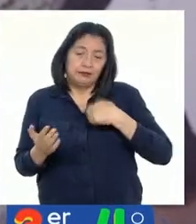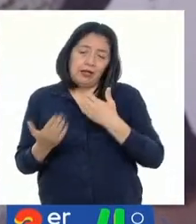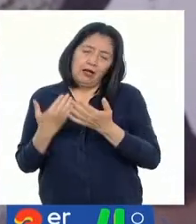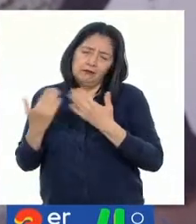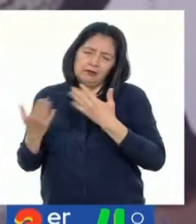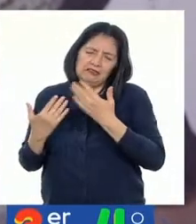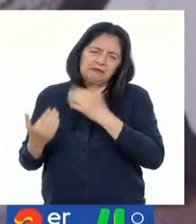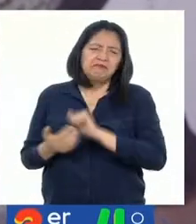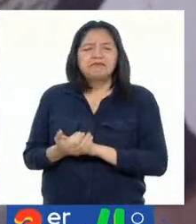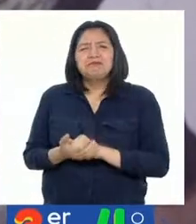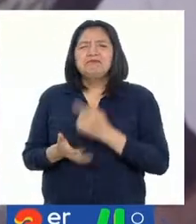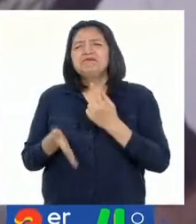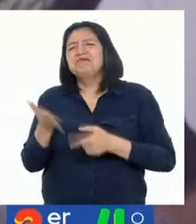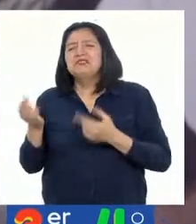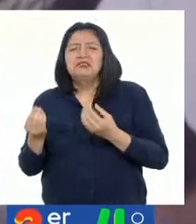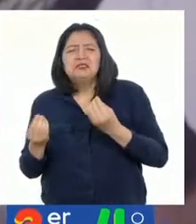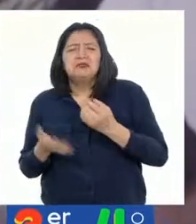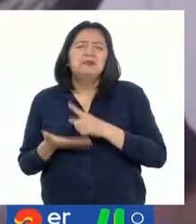conversar de